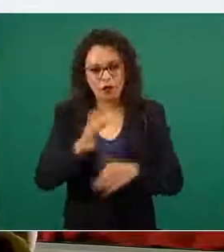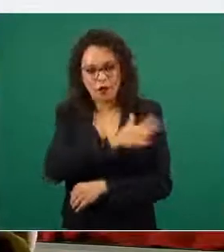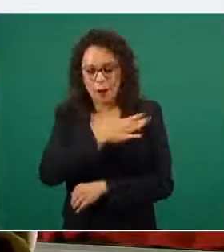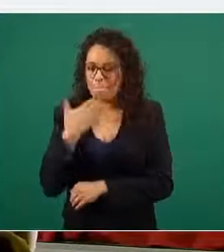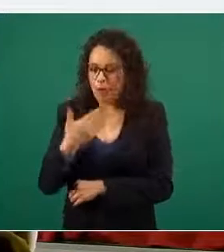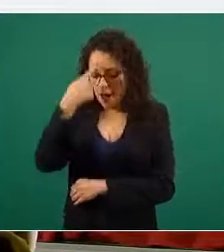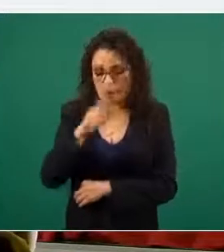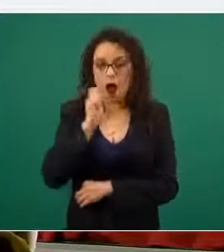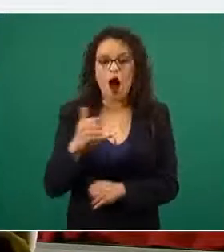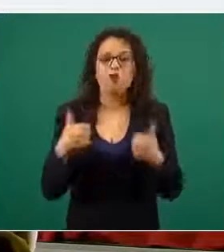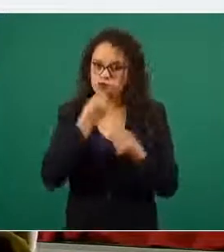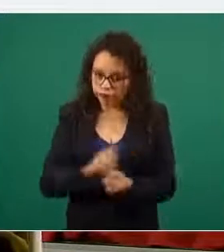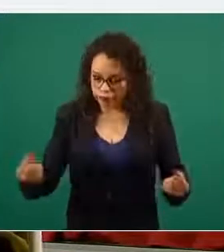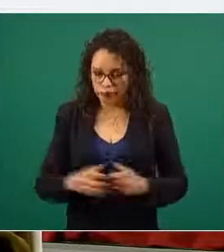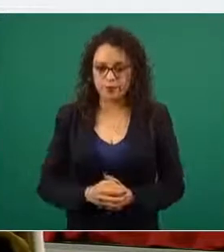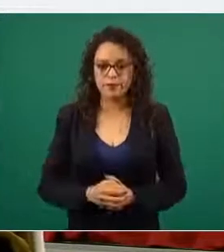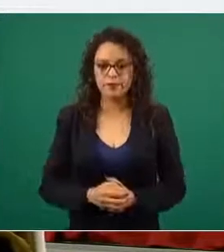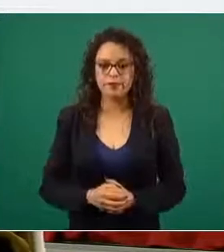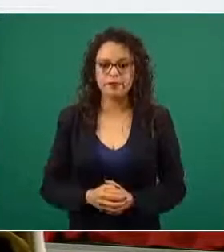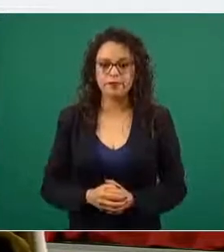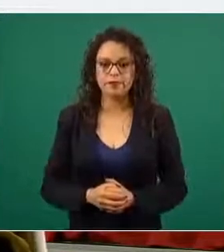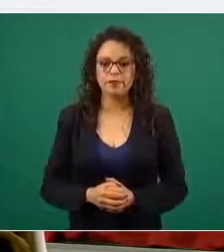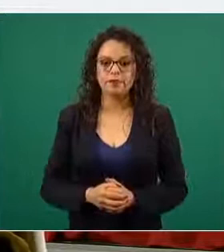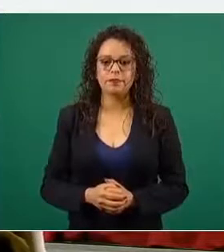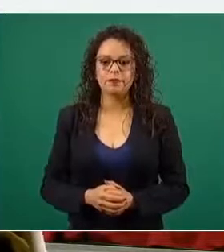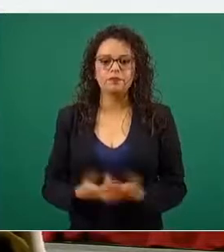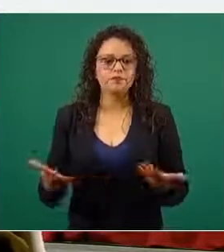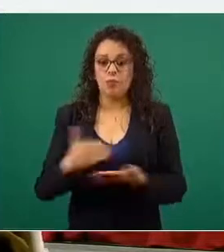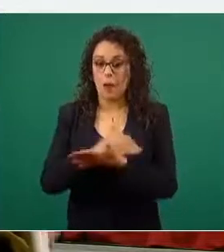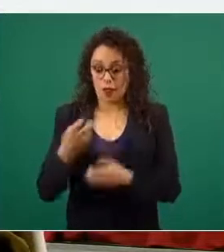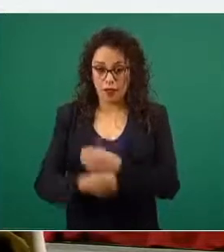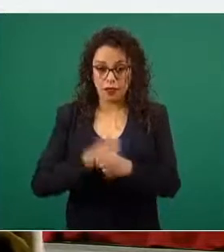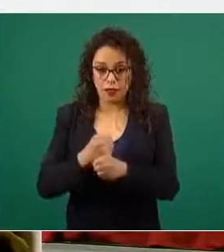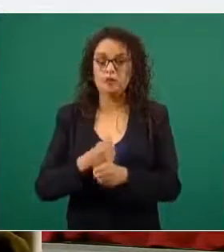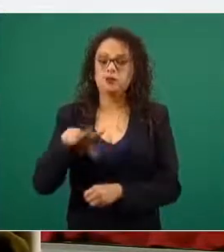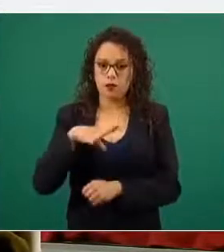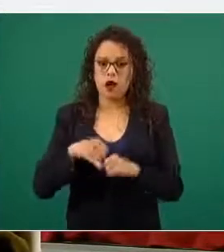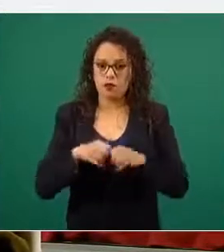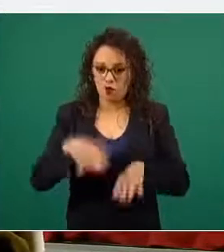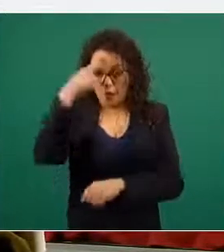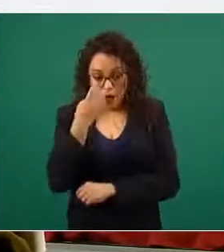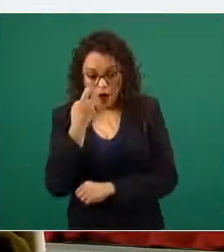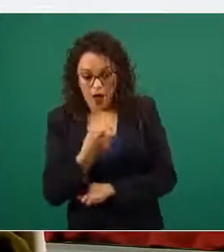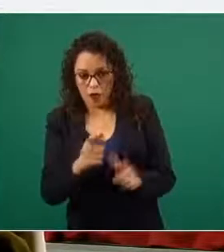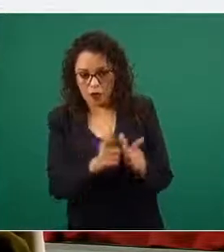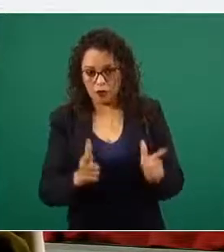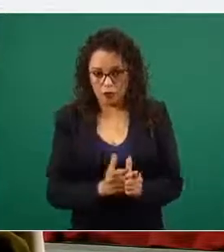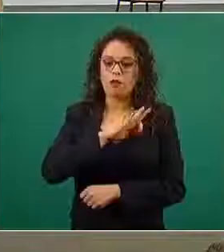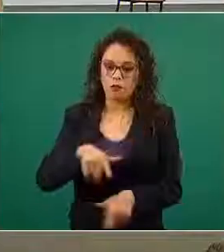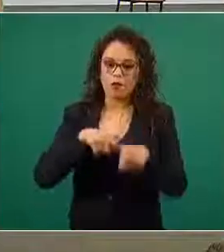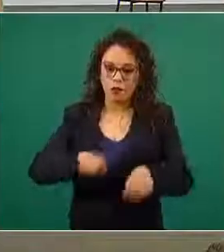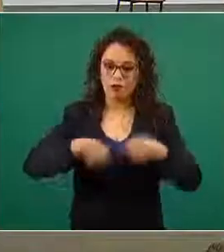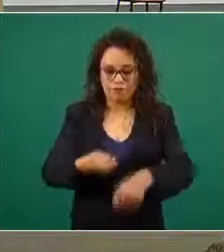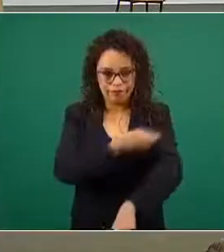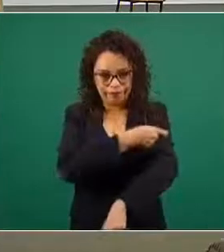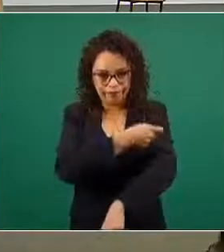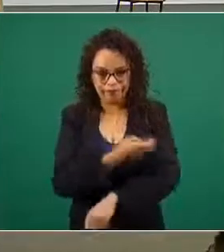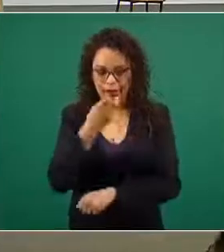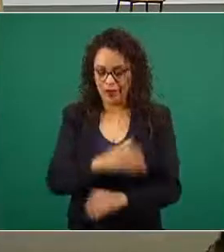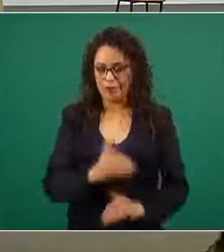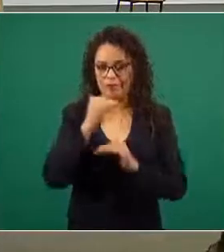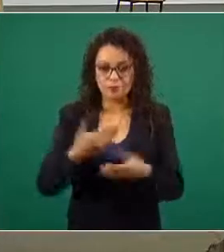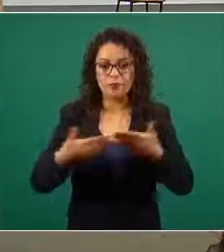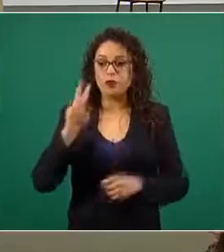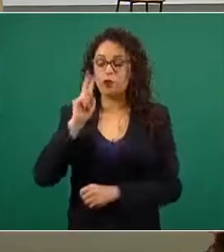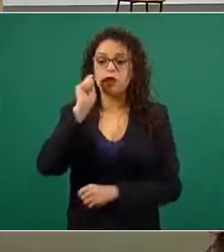menores de edad. Esto posiblemente a lo largo del año, rumbo a la mitad del año, habrá información para menores de edad y se podrán continuar con el resto de las edades. Vamos a ver las curvas